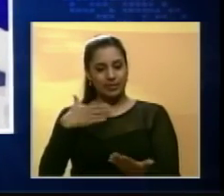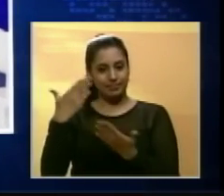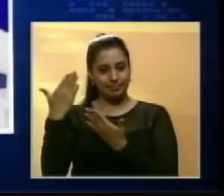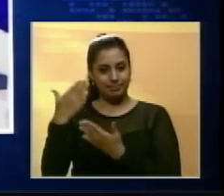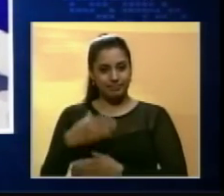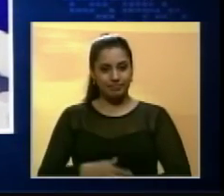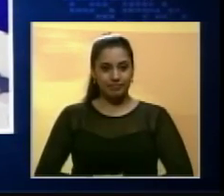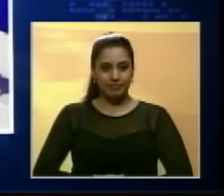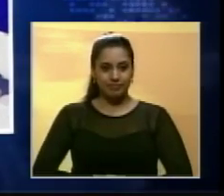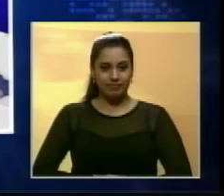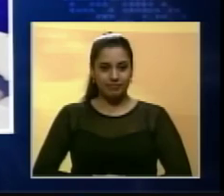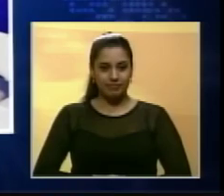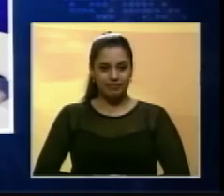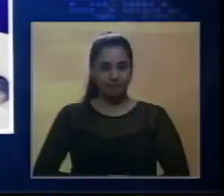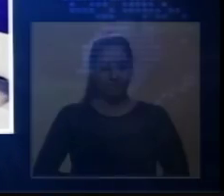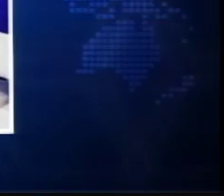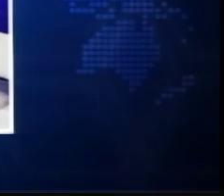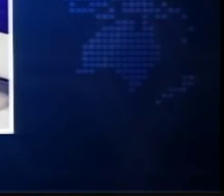Ya venimos.